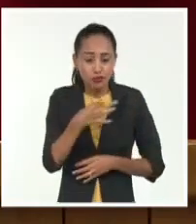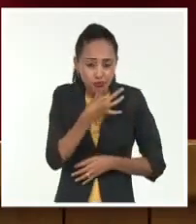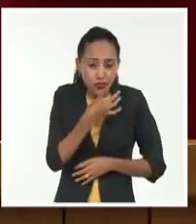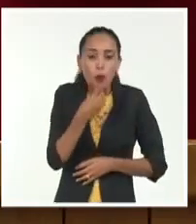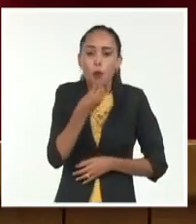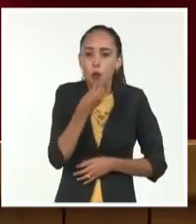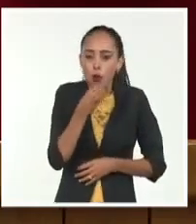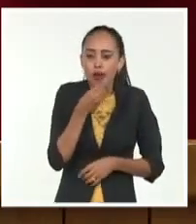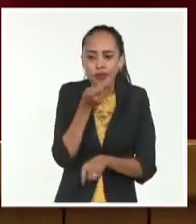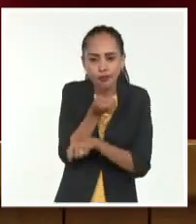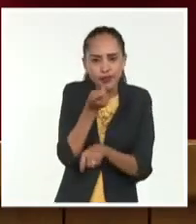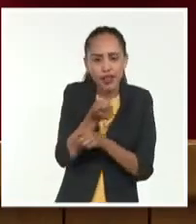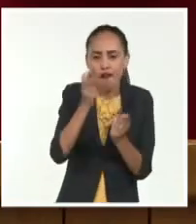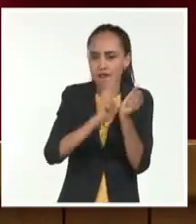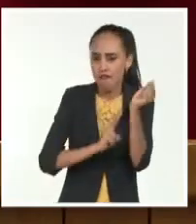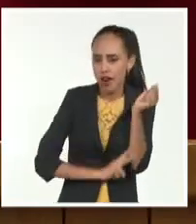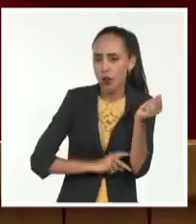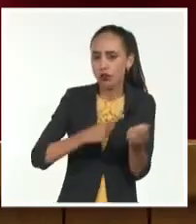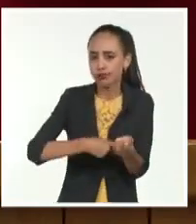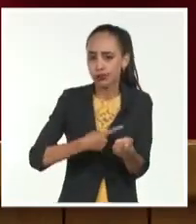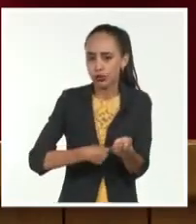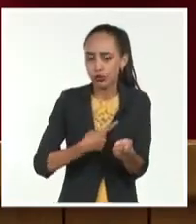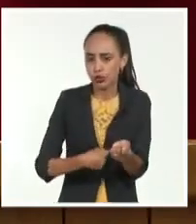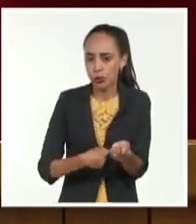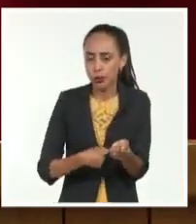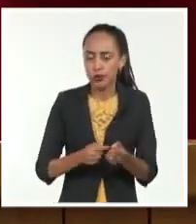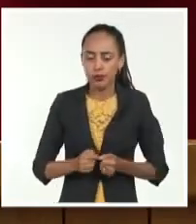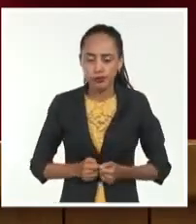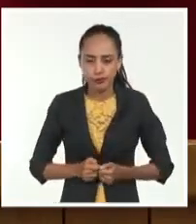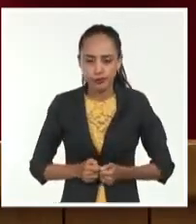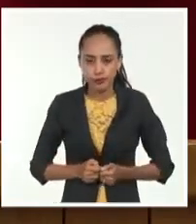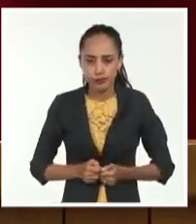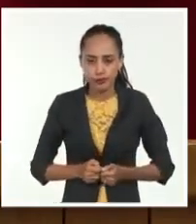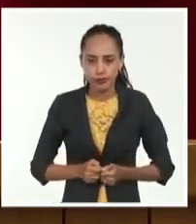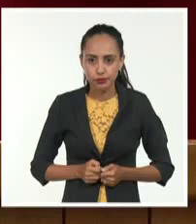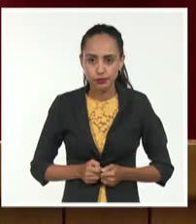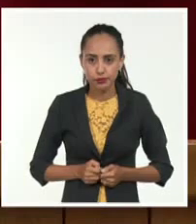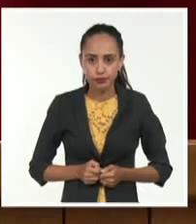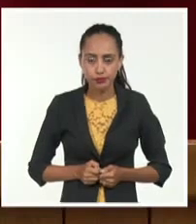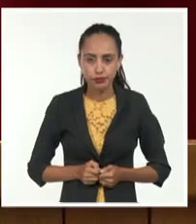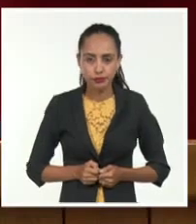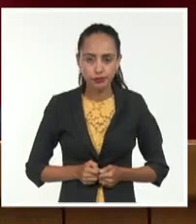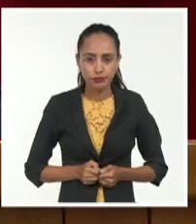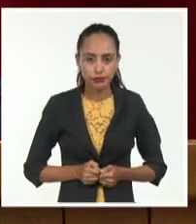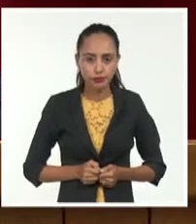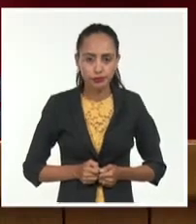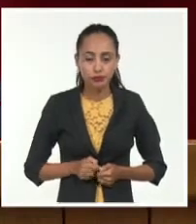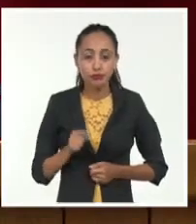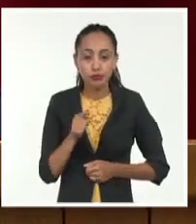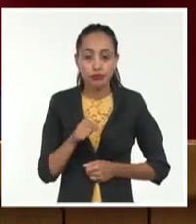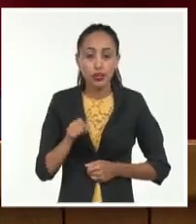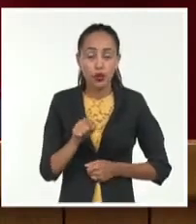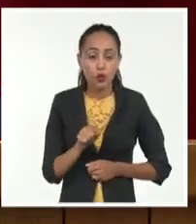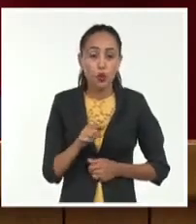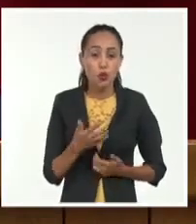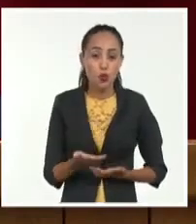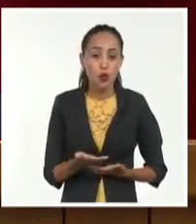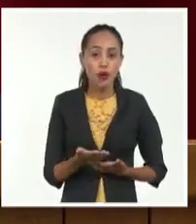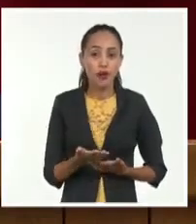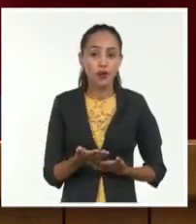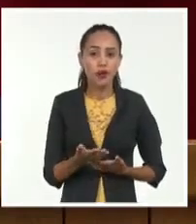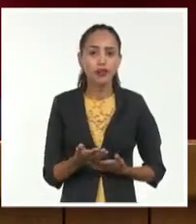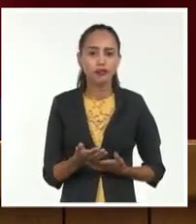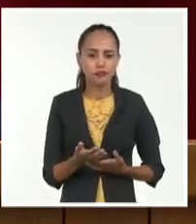costumbres y principios, como portador de nuevas energías y, en consecuencia, protagonista de su